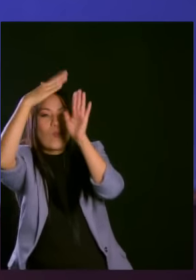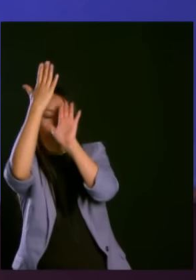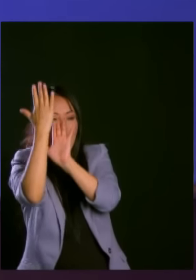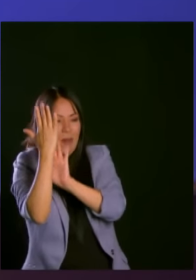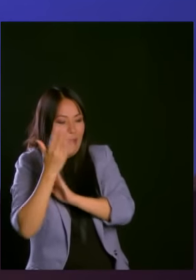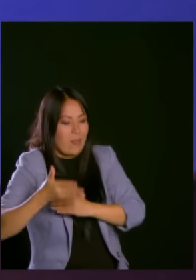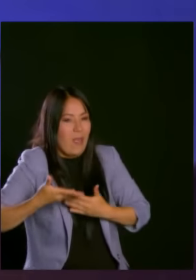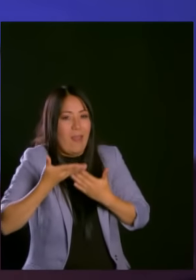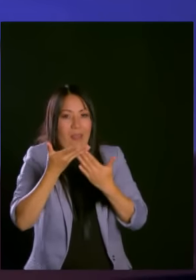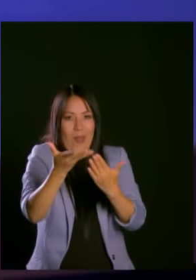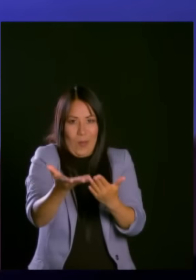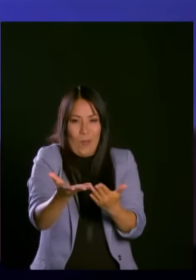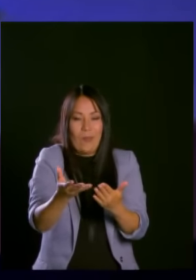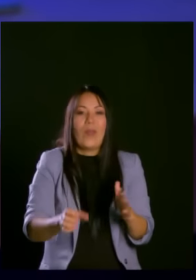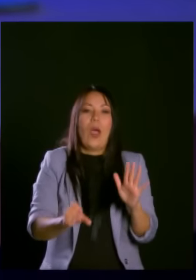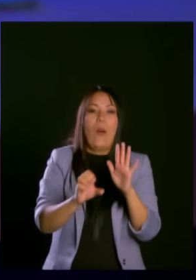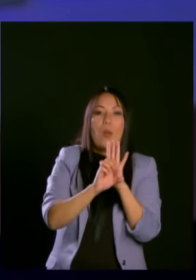¿Socios querés?